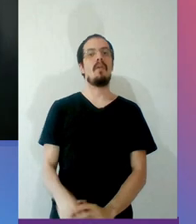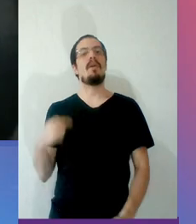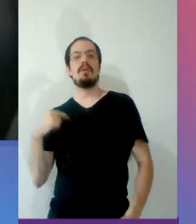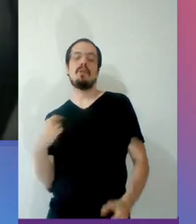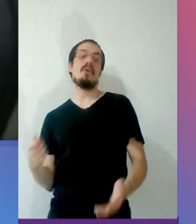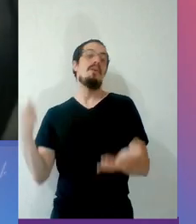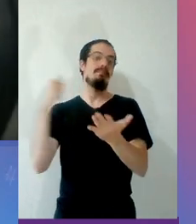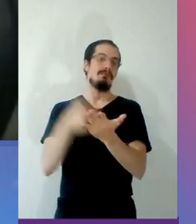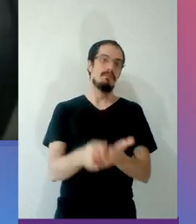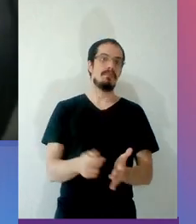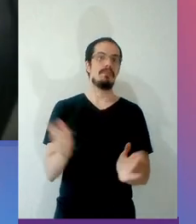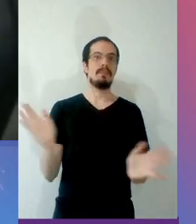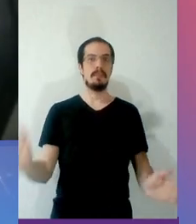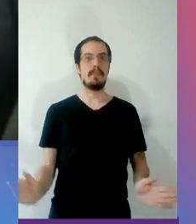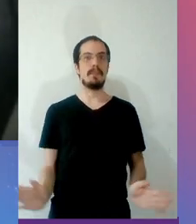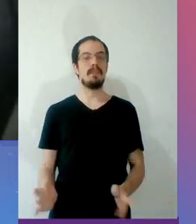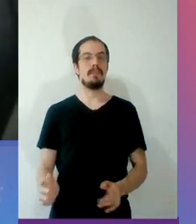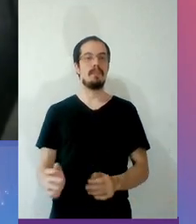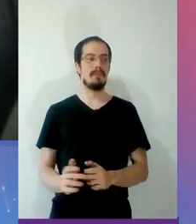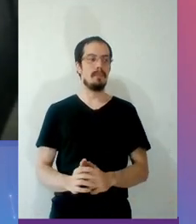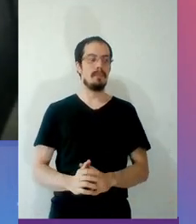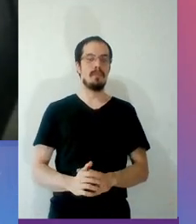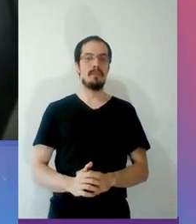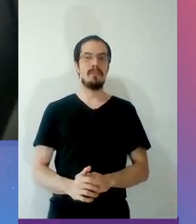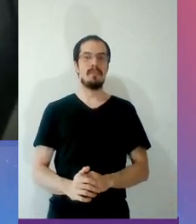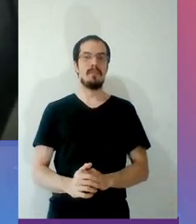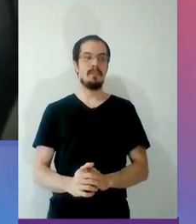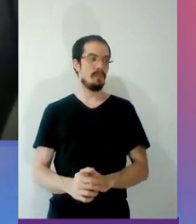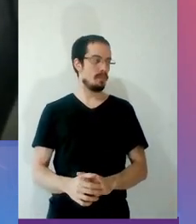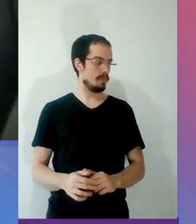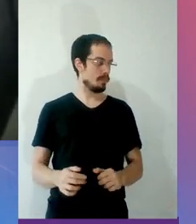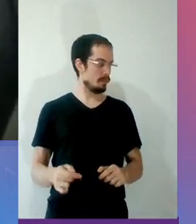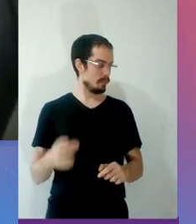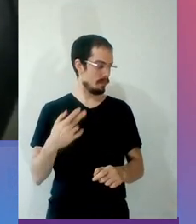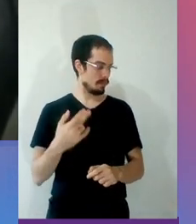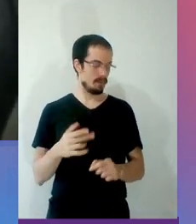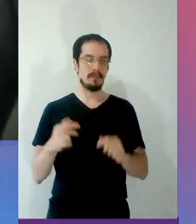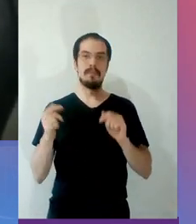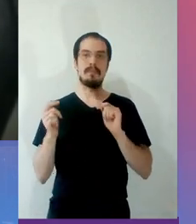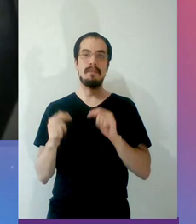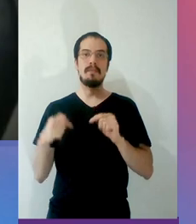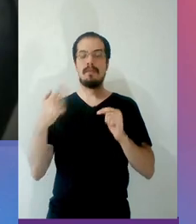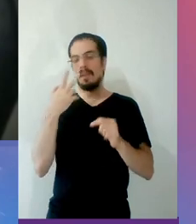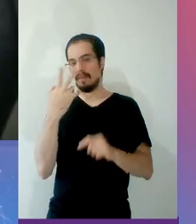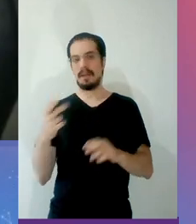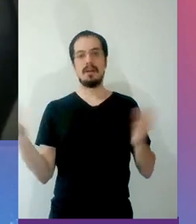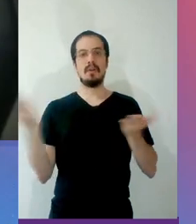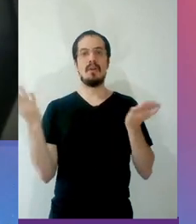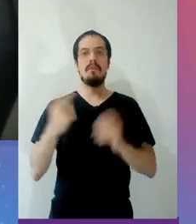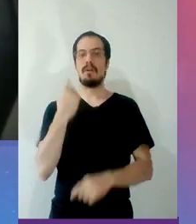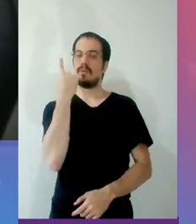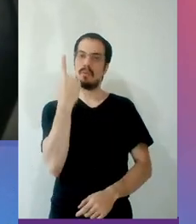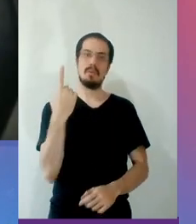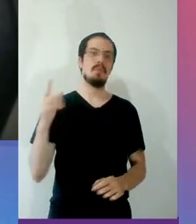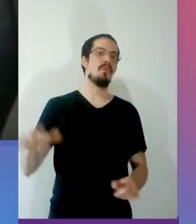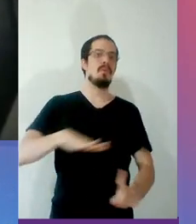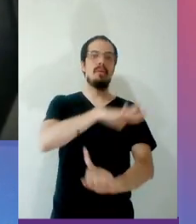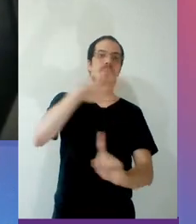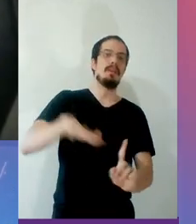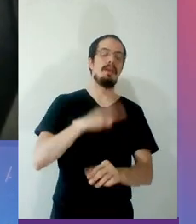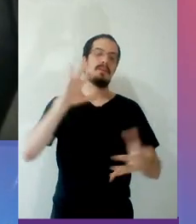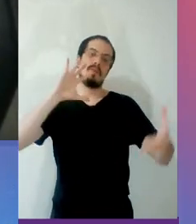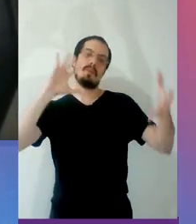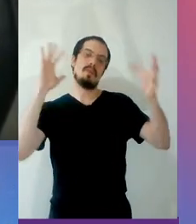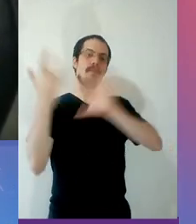como tratando de mirar esto en un contexto global, el país en